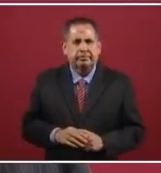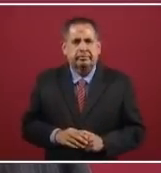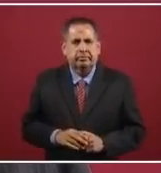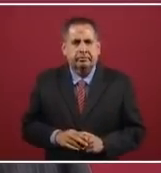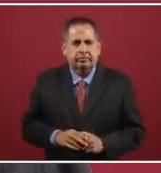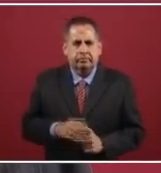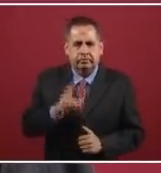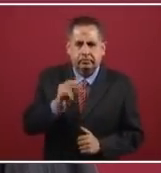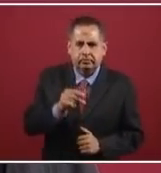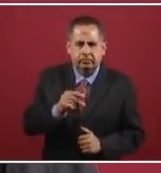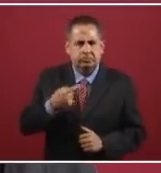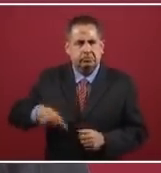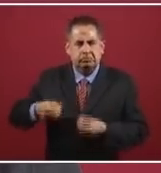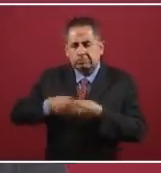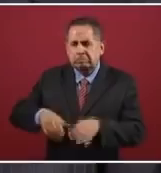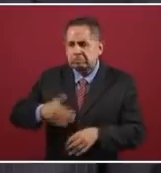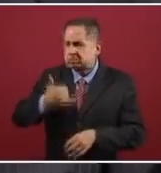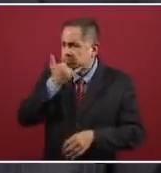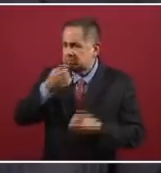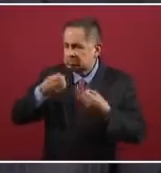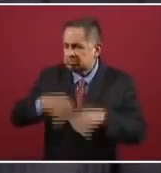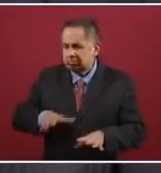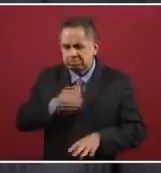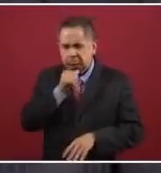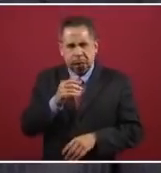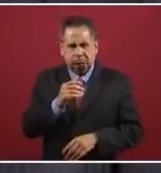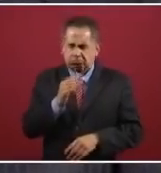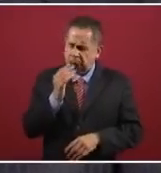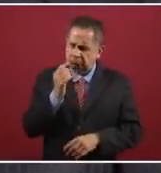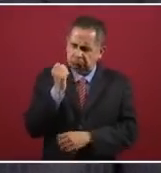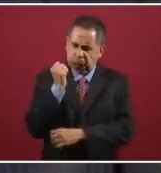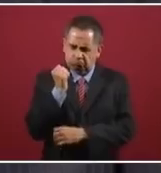y no sacrificamos principios.